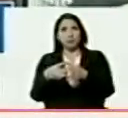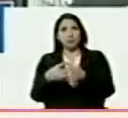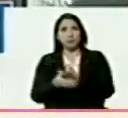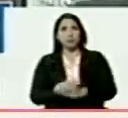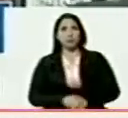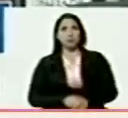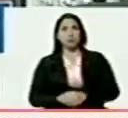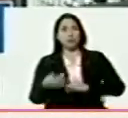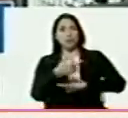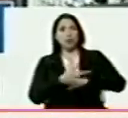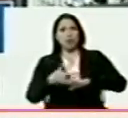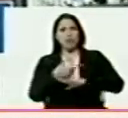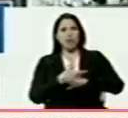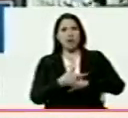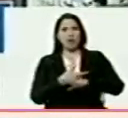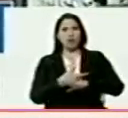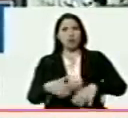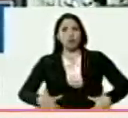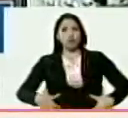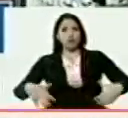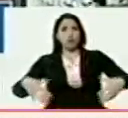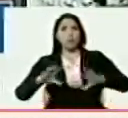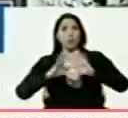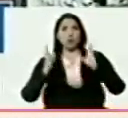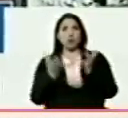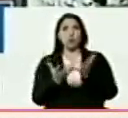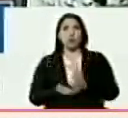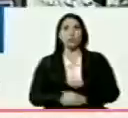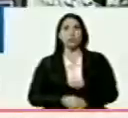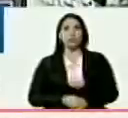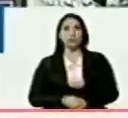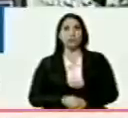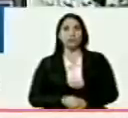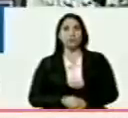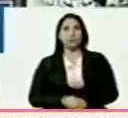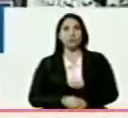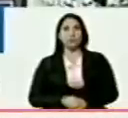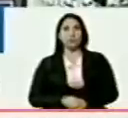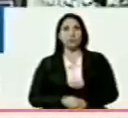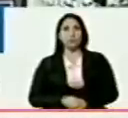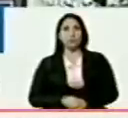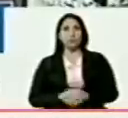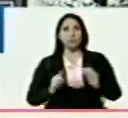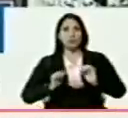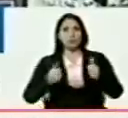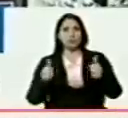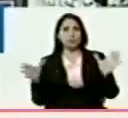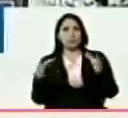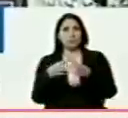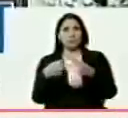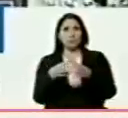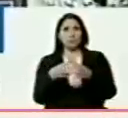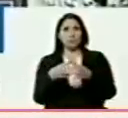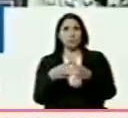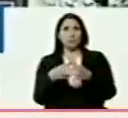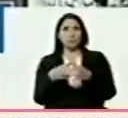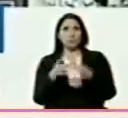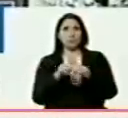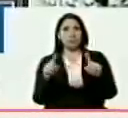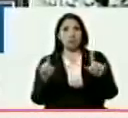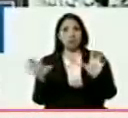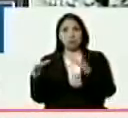los gobiernos capitalistas del mundo. Hoy comienzan las reuniones, por allá están